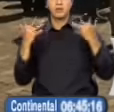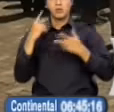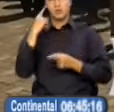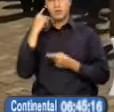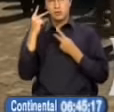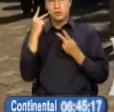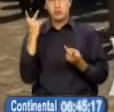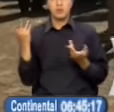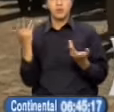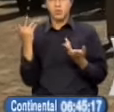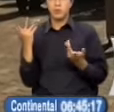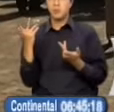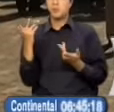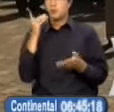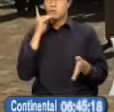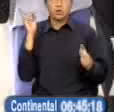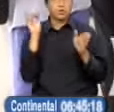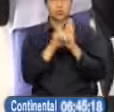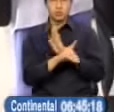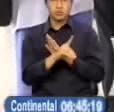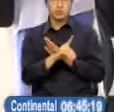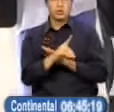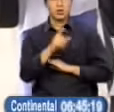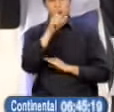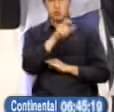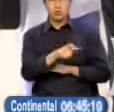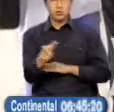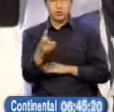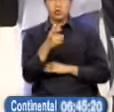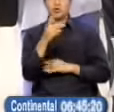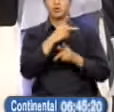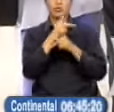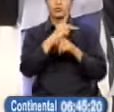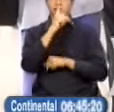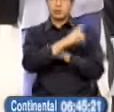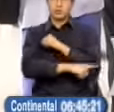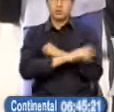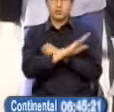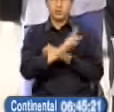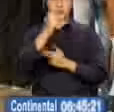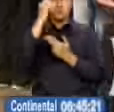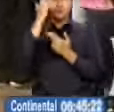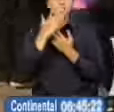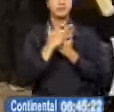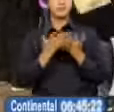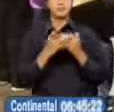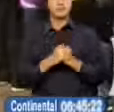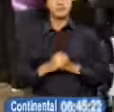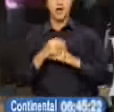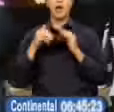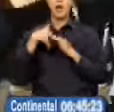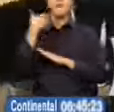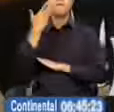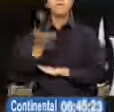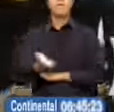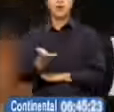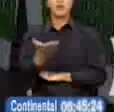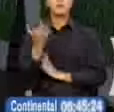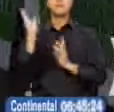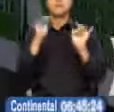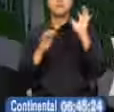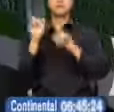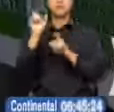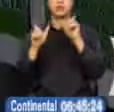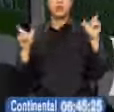audiencia por la acción de protección interpuesta por el presidente correa contra el consejo de disciplina de la armada en los exteriores se aglomeraron